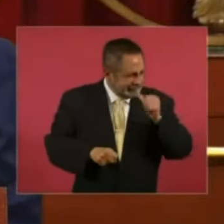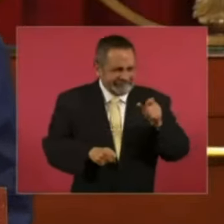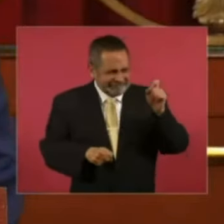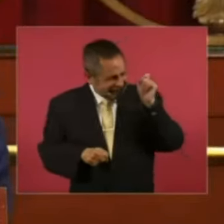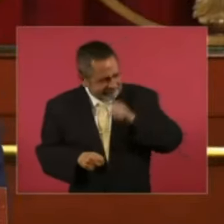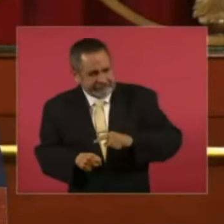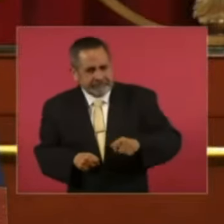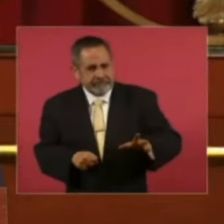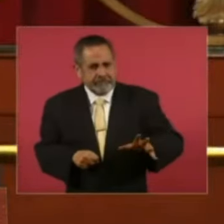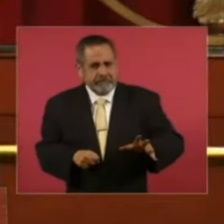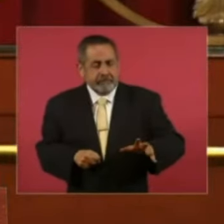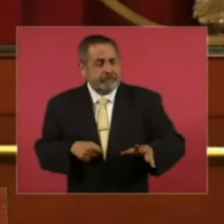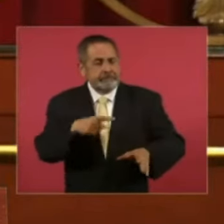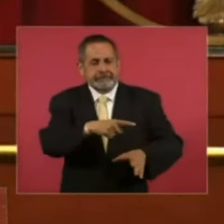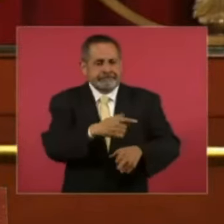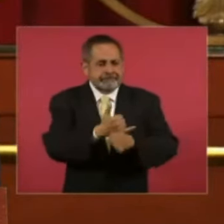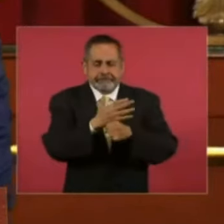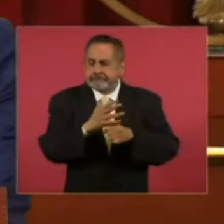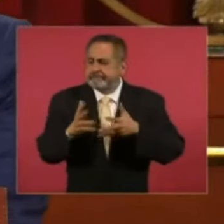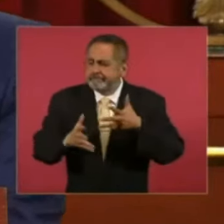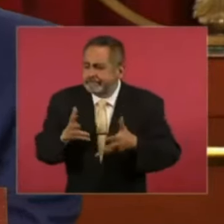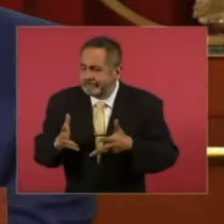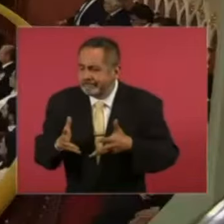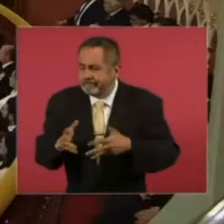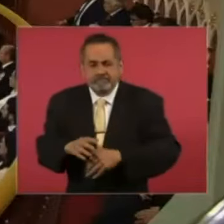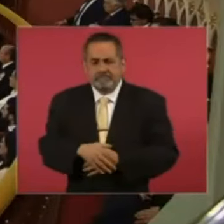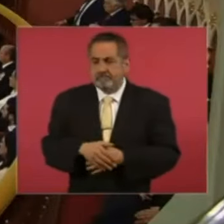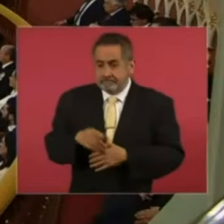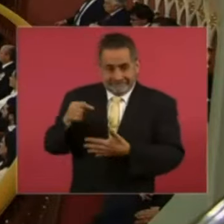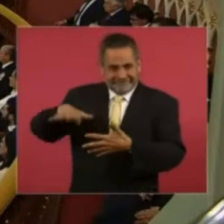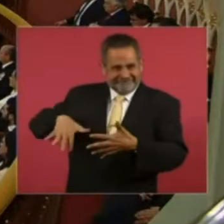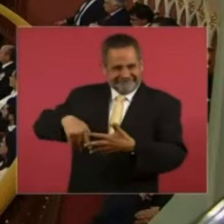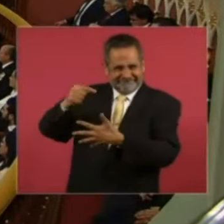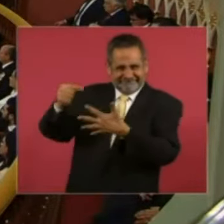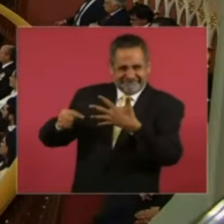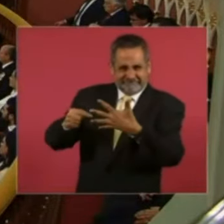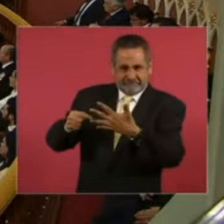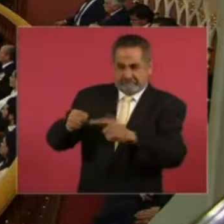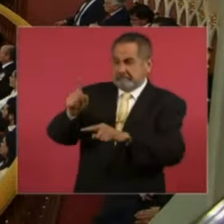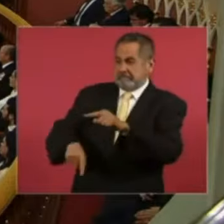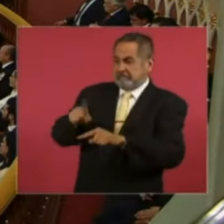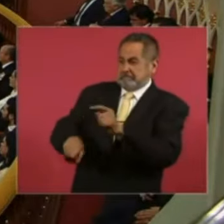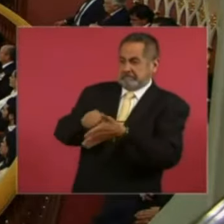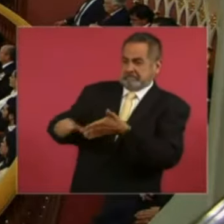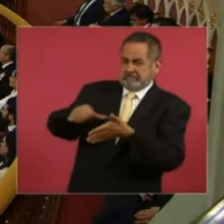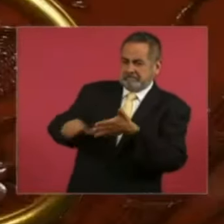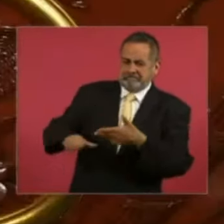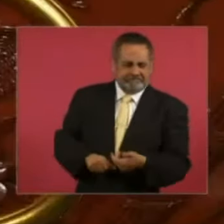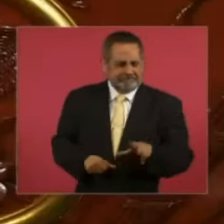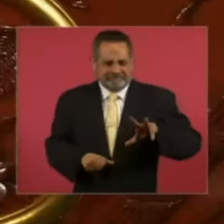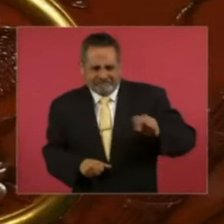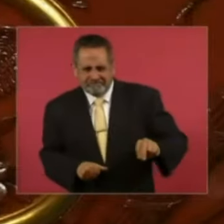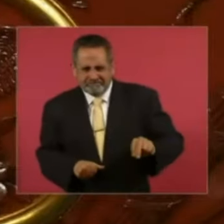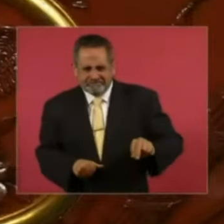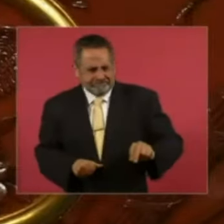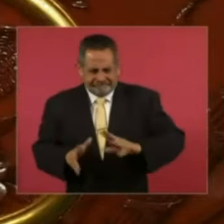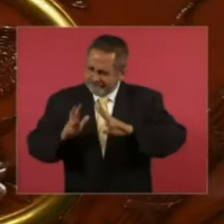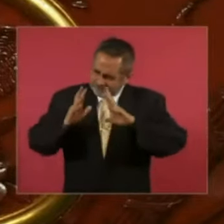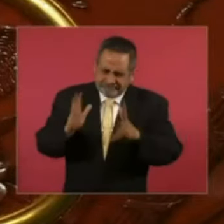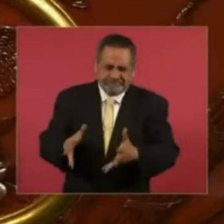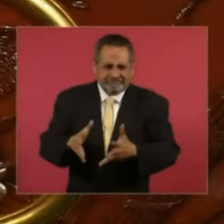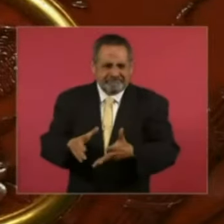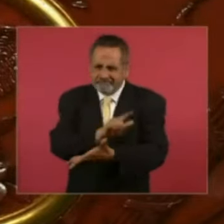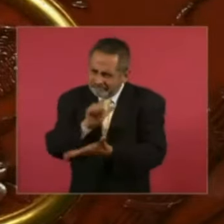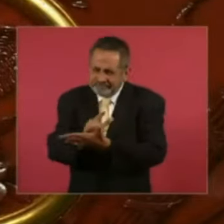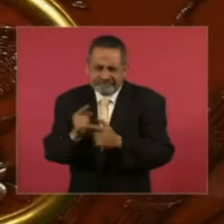su carácter de empresa pública estratégica de la que los despojó el modelo neoliberal. Y se me pasaba algo también en